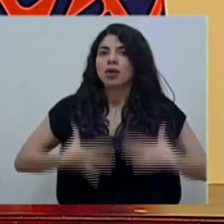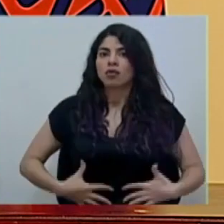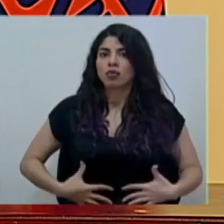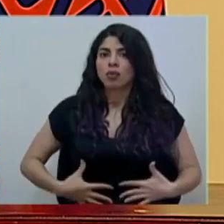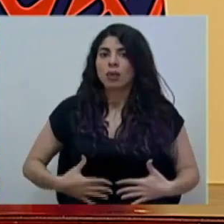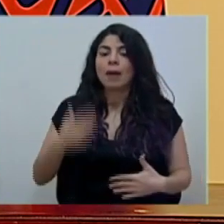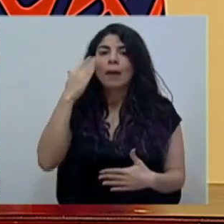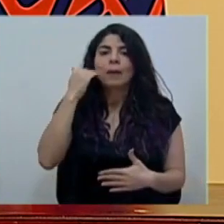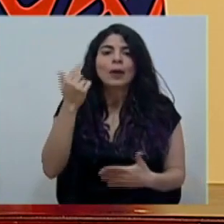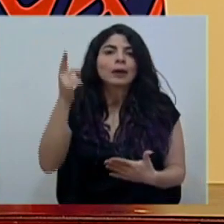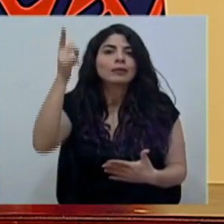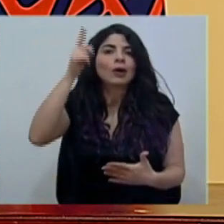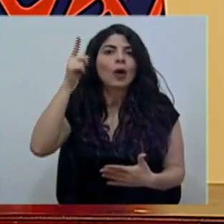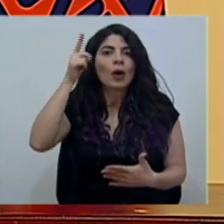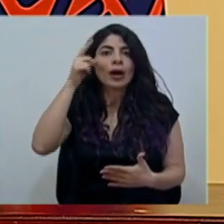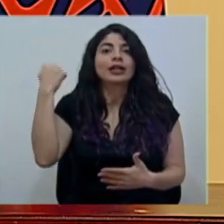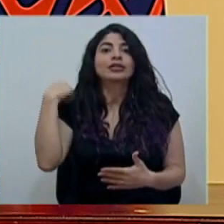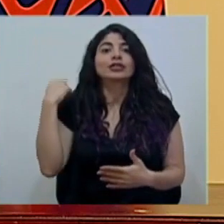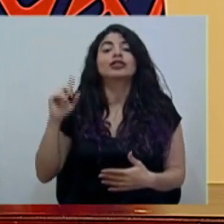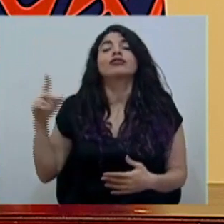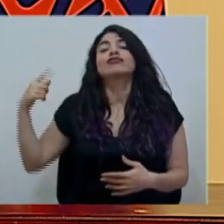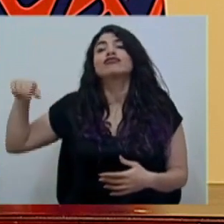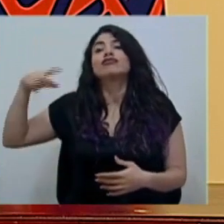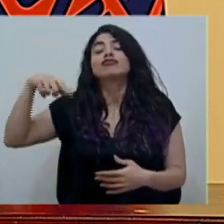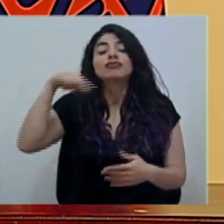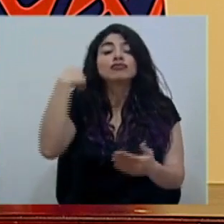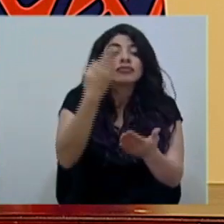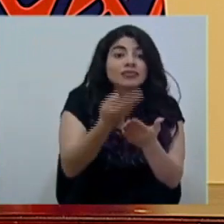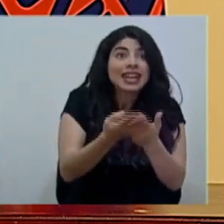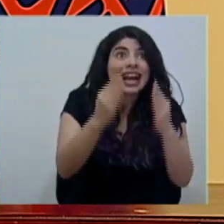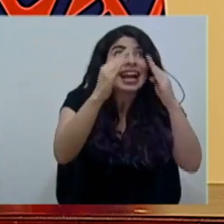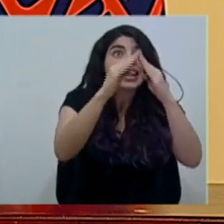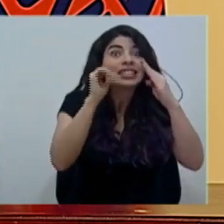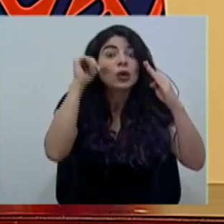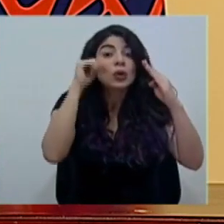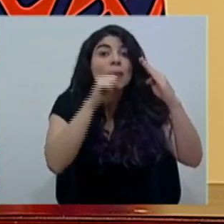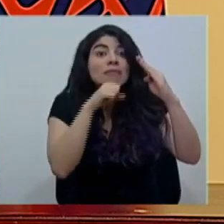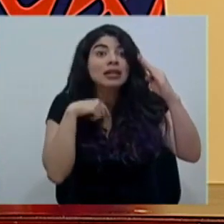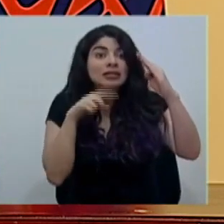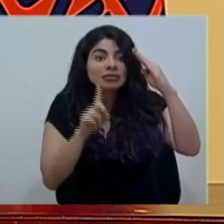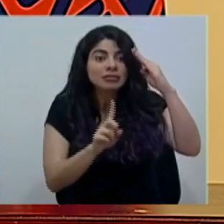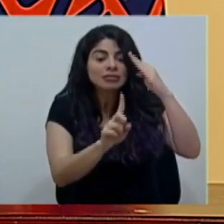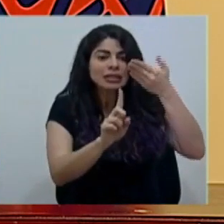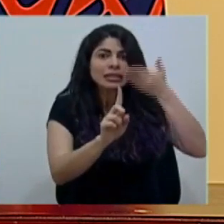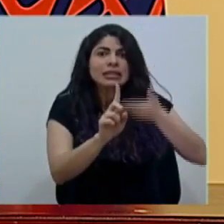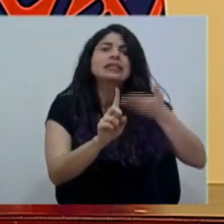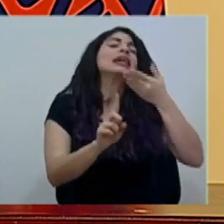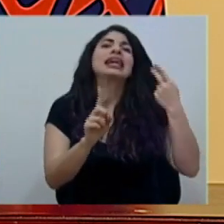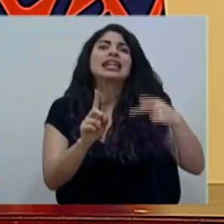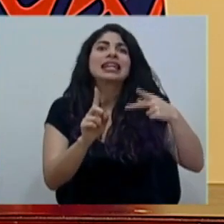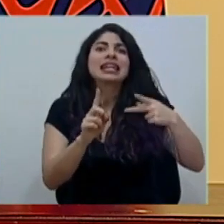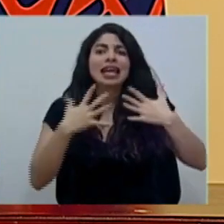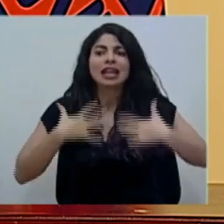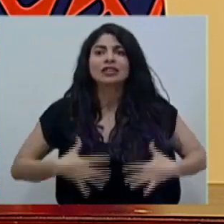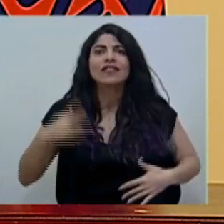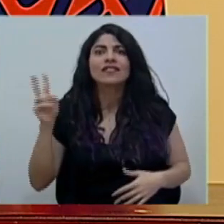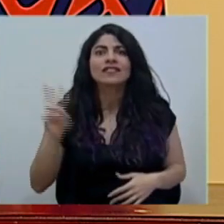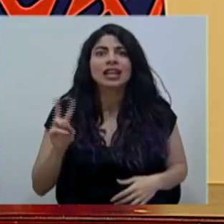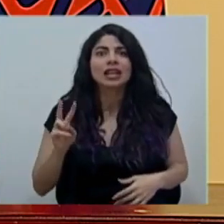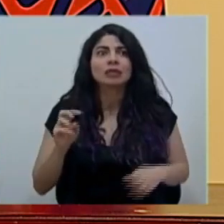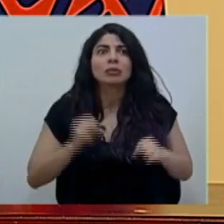porque evidentemente estamos llevando hacia la casa del adulto mayor el riesgo de llevar el virus y obviamente aumentar la